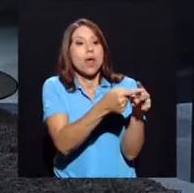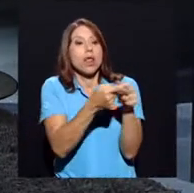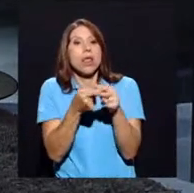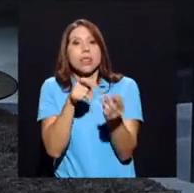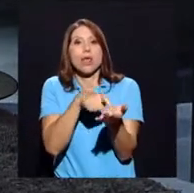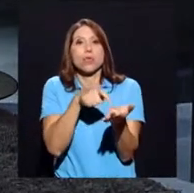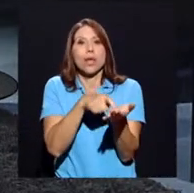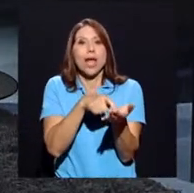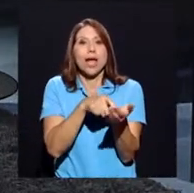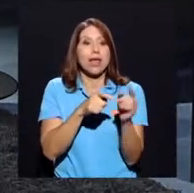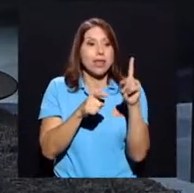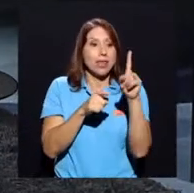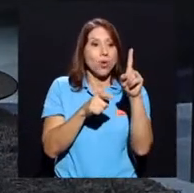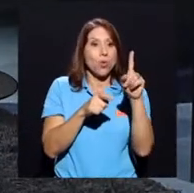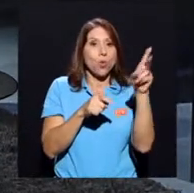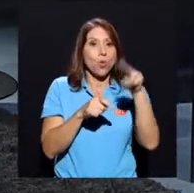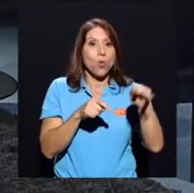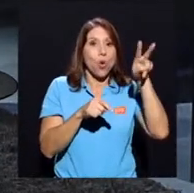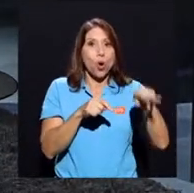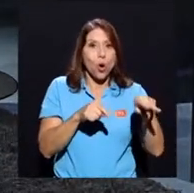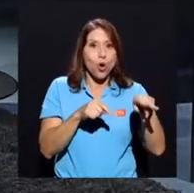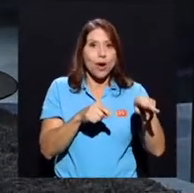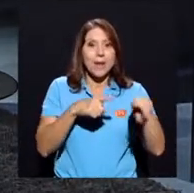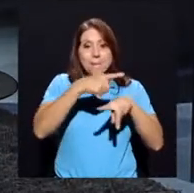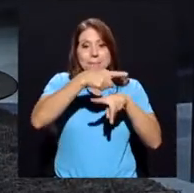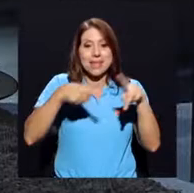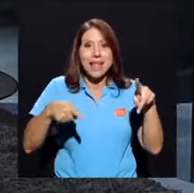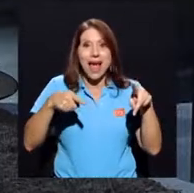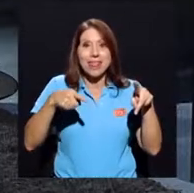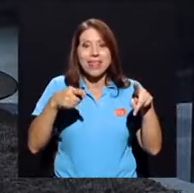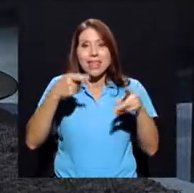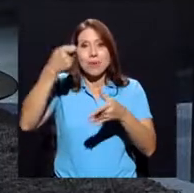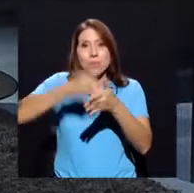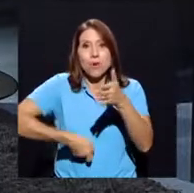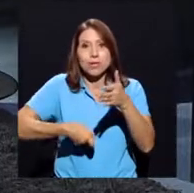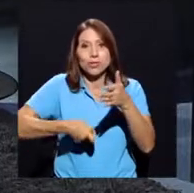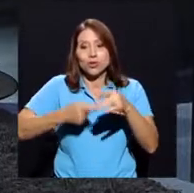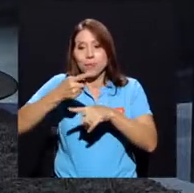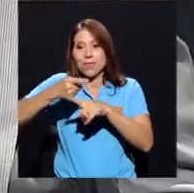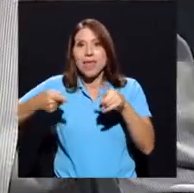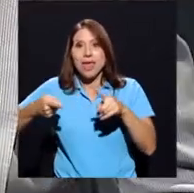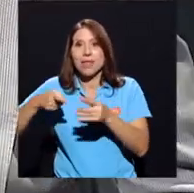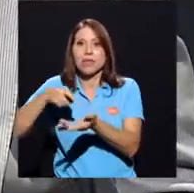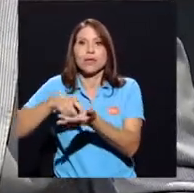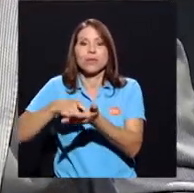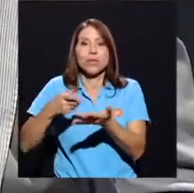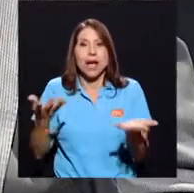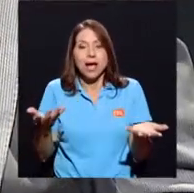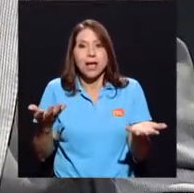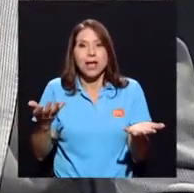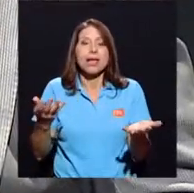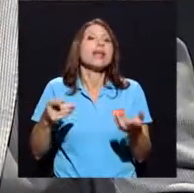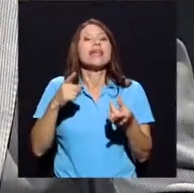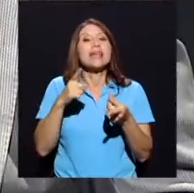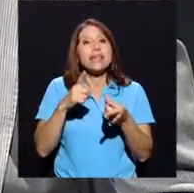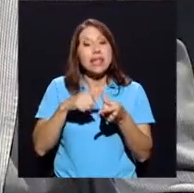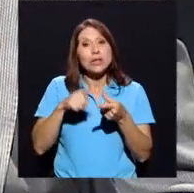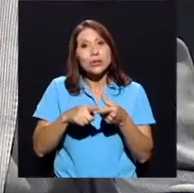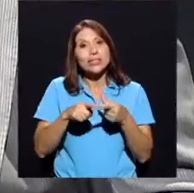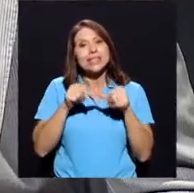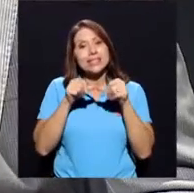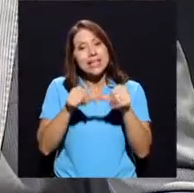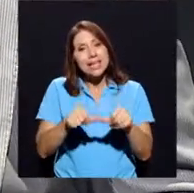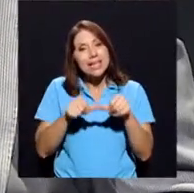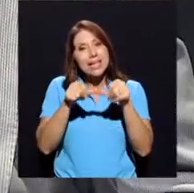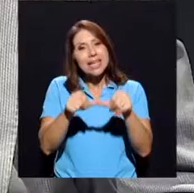hay la mitad y puedes tramitó de impuestos casi y la otra mitad es expresión deuda y enlace a seguir haciendo